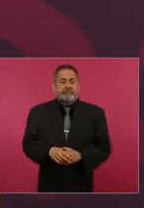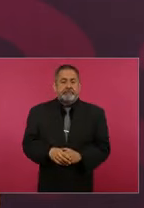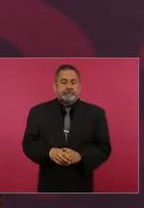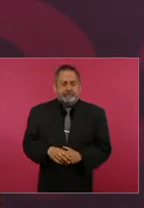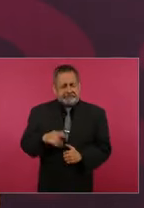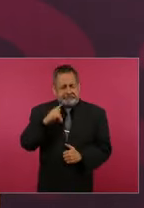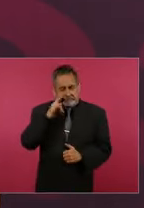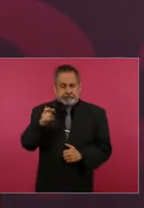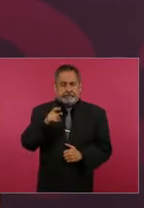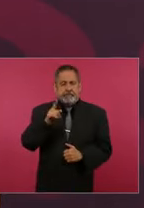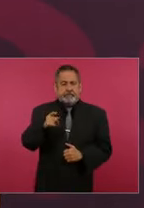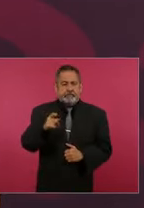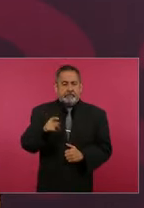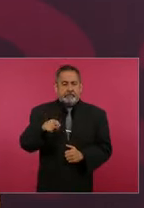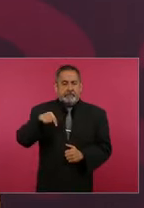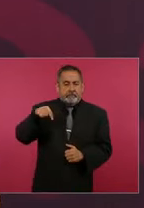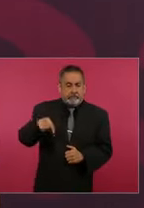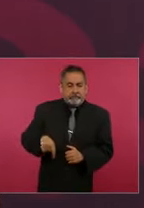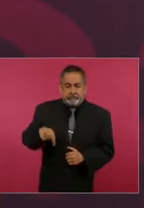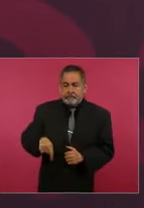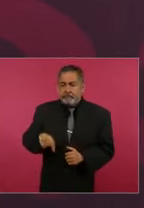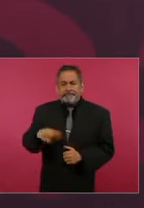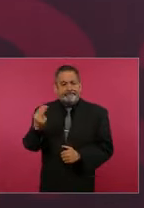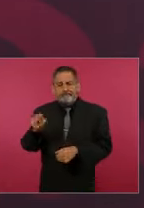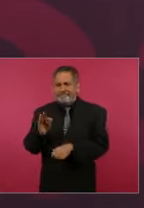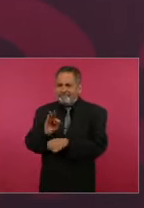paradójico, es donde necesita más protección,